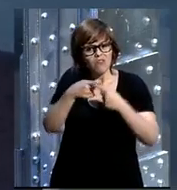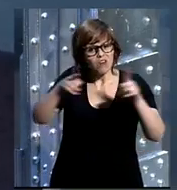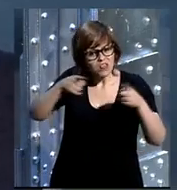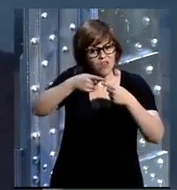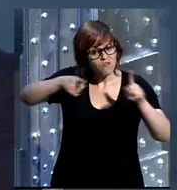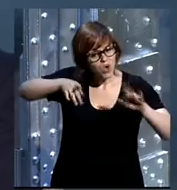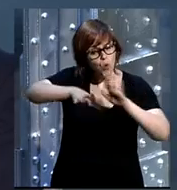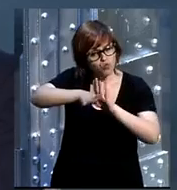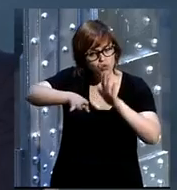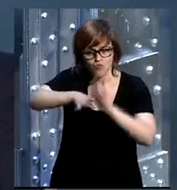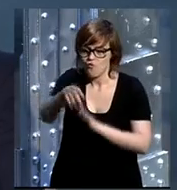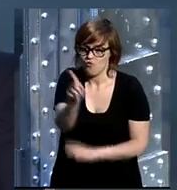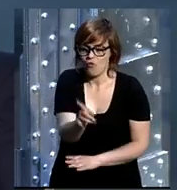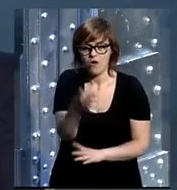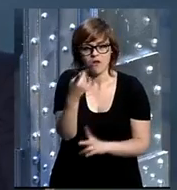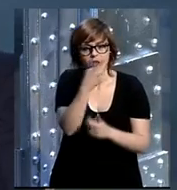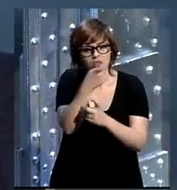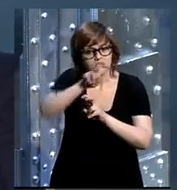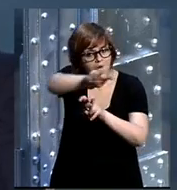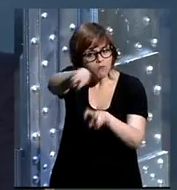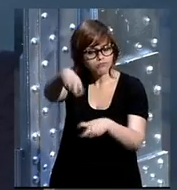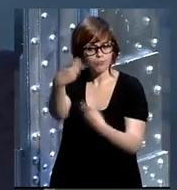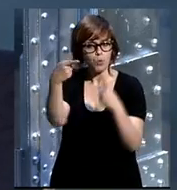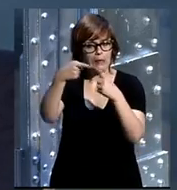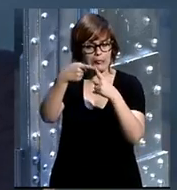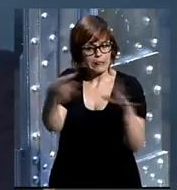que la nueva regulación debe